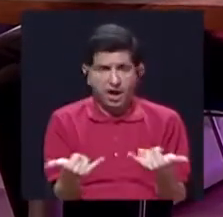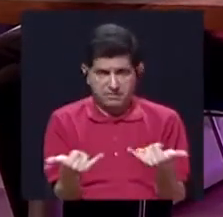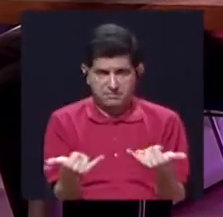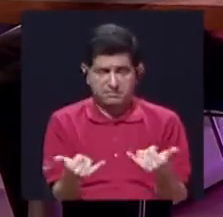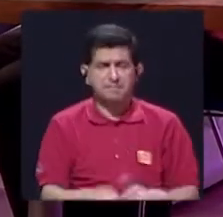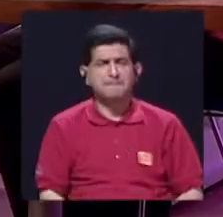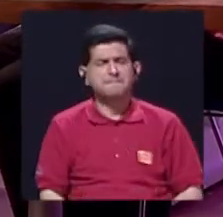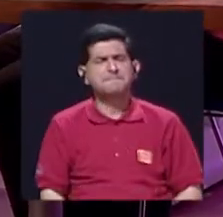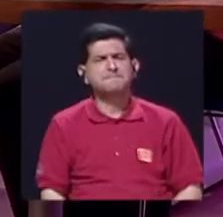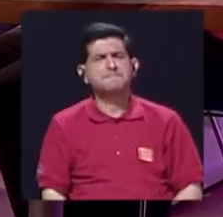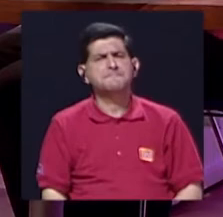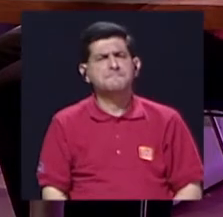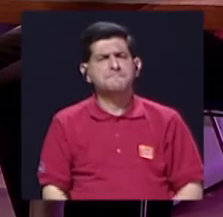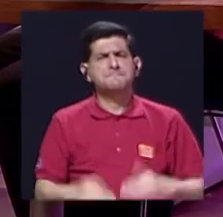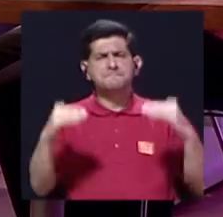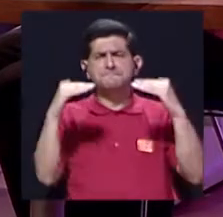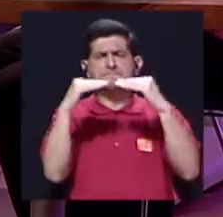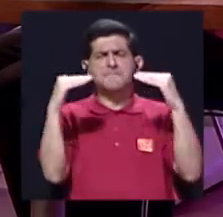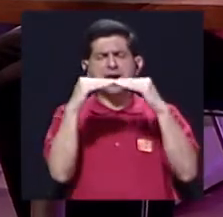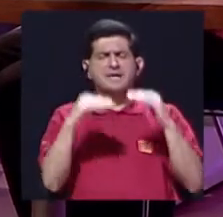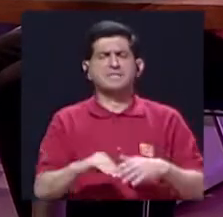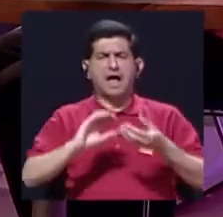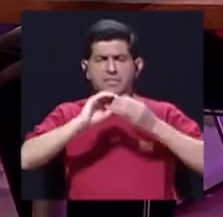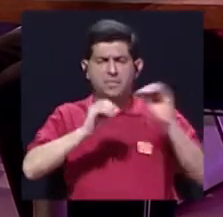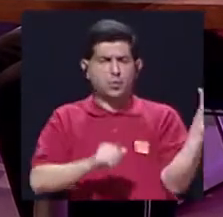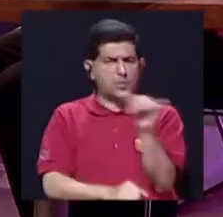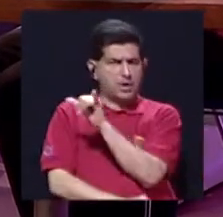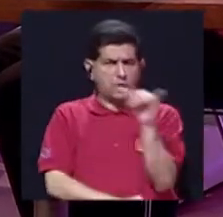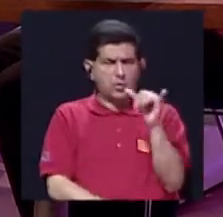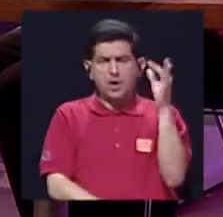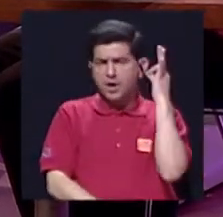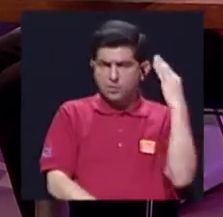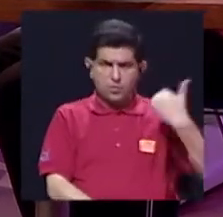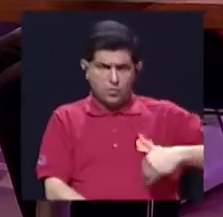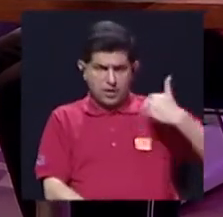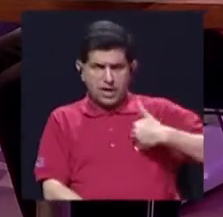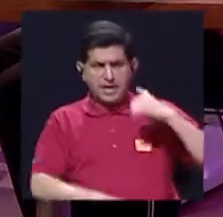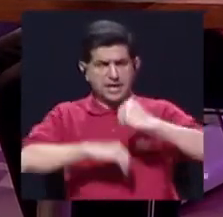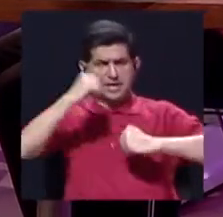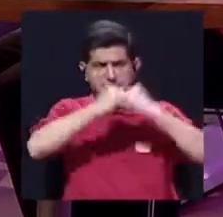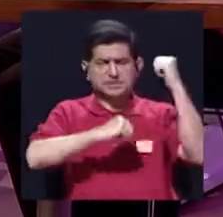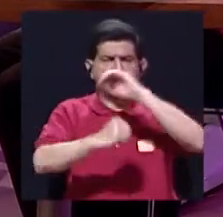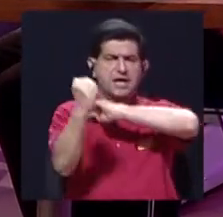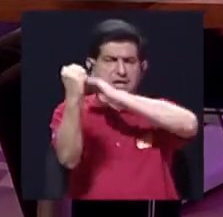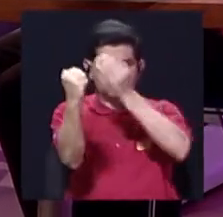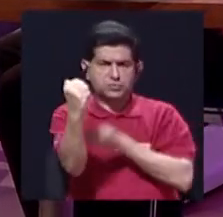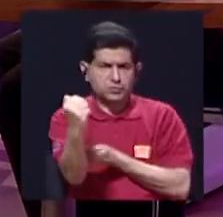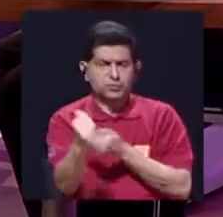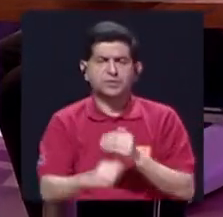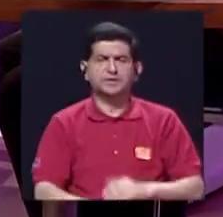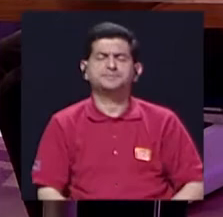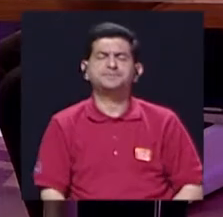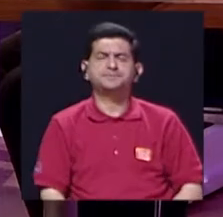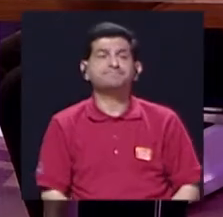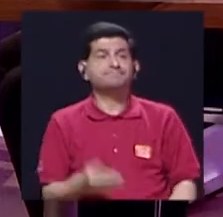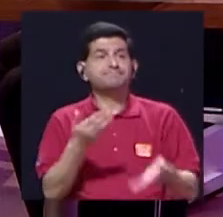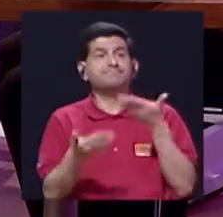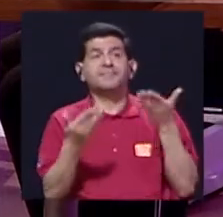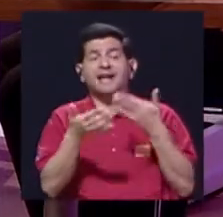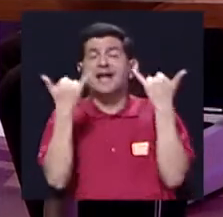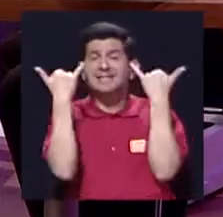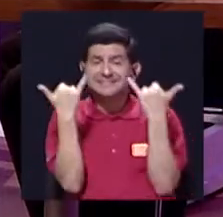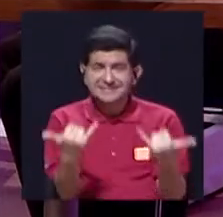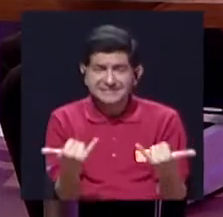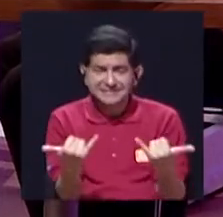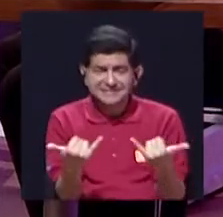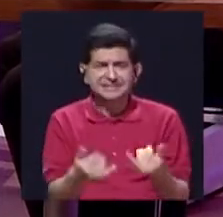La paridad, que es la representación igualitaria de mujeres y hombres en las estructuras de poder, prácticamente ya se ha